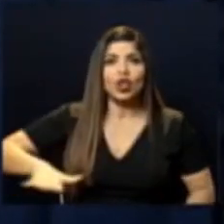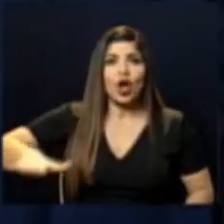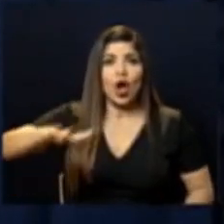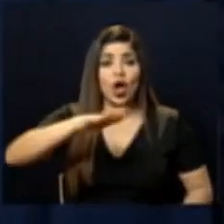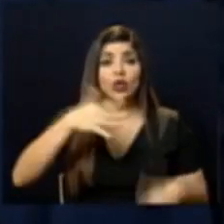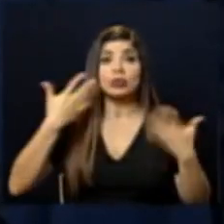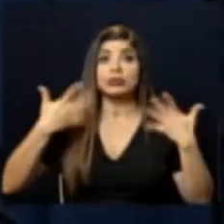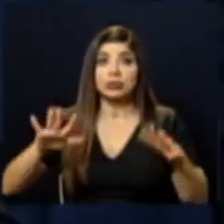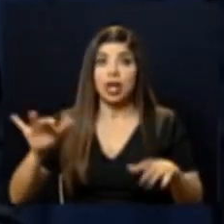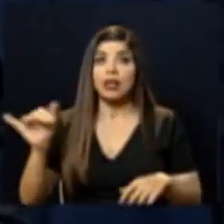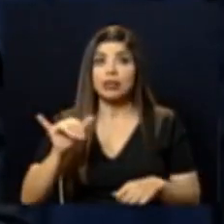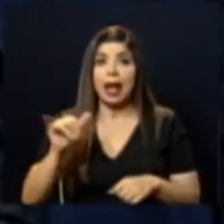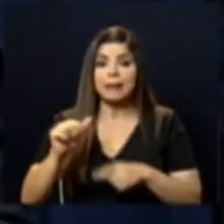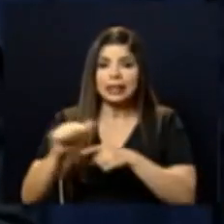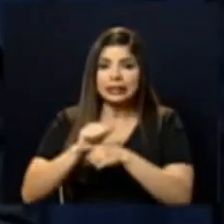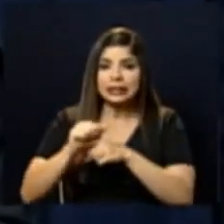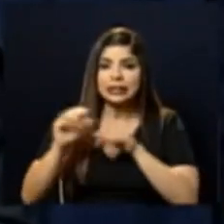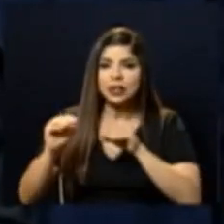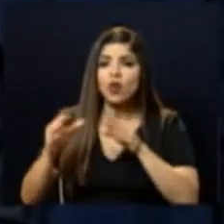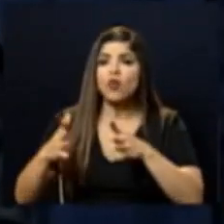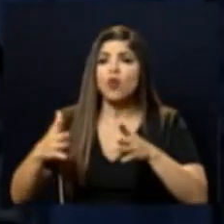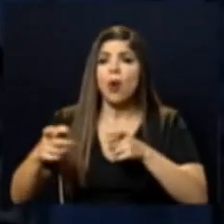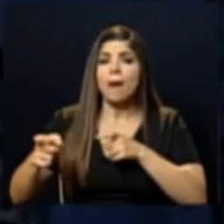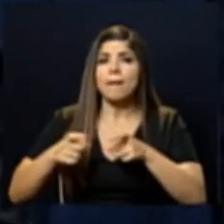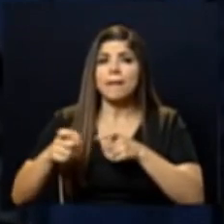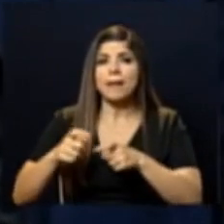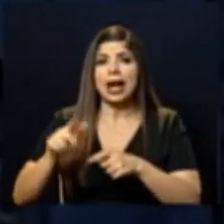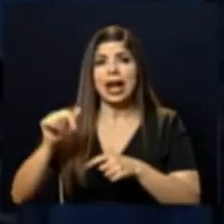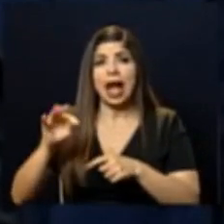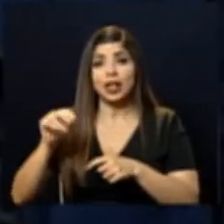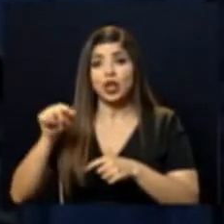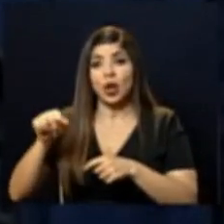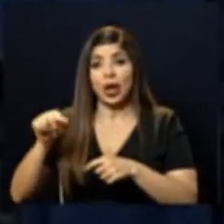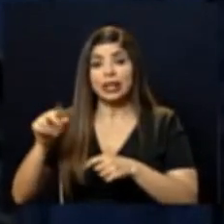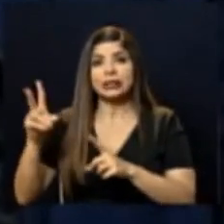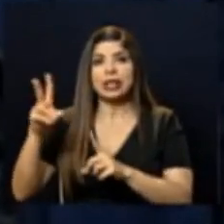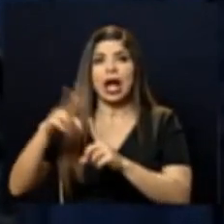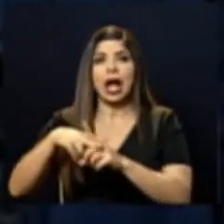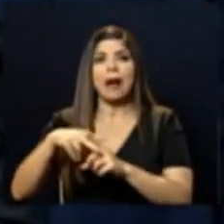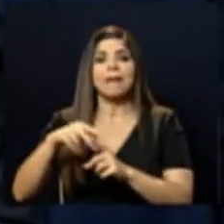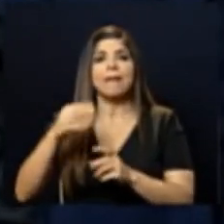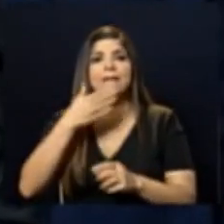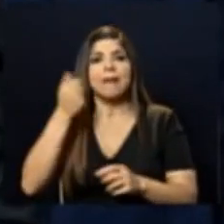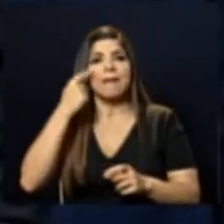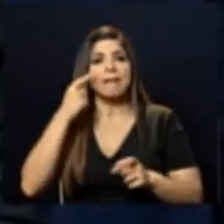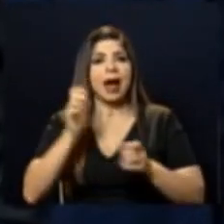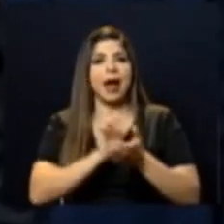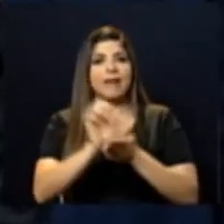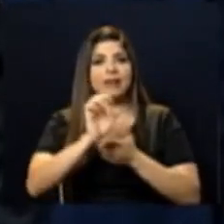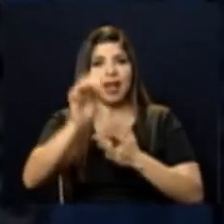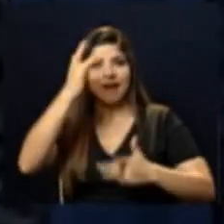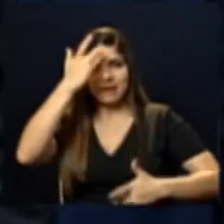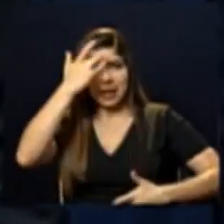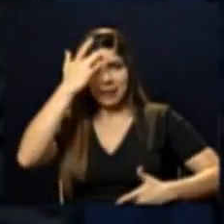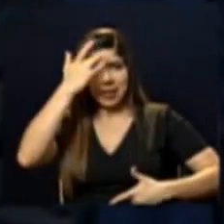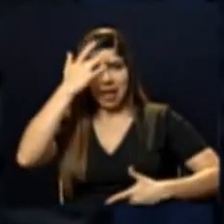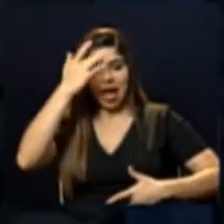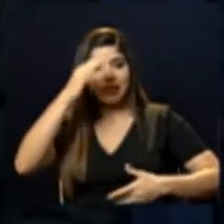realizado capacitaciones para el manejo adecuado del hato, aplicación efectiva para el control de enfermedades,